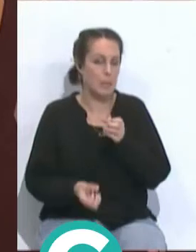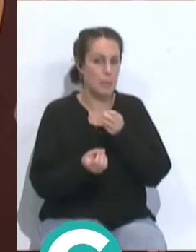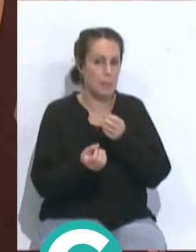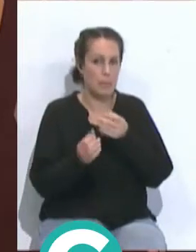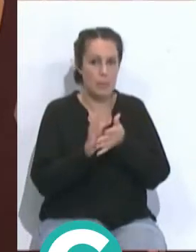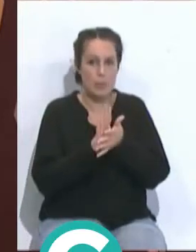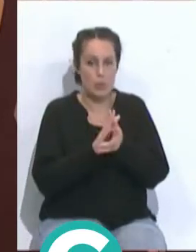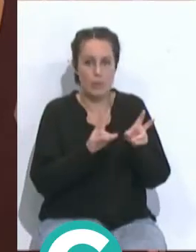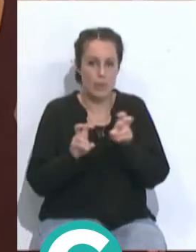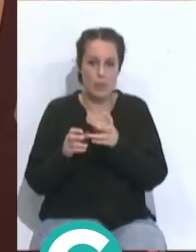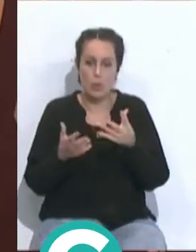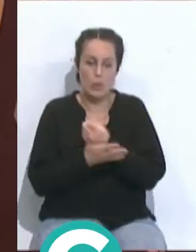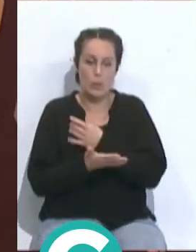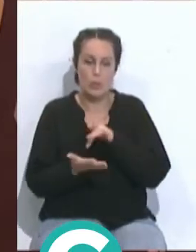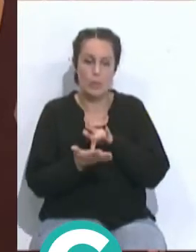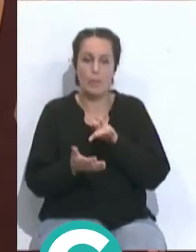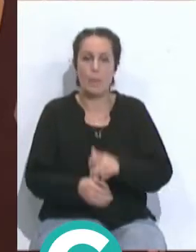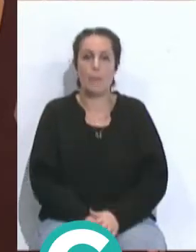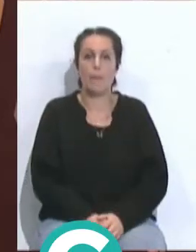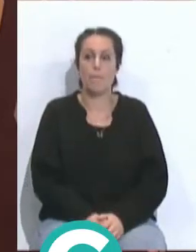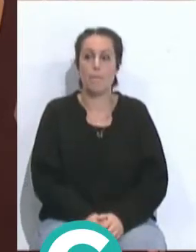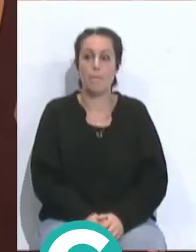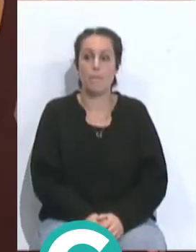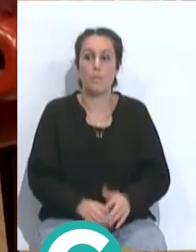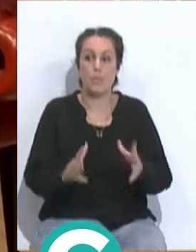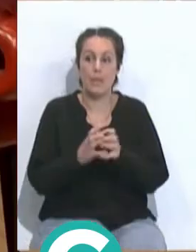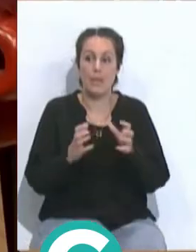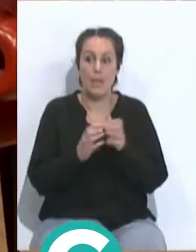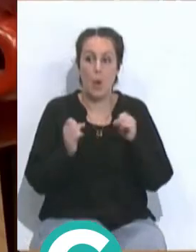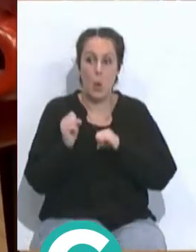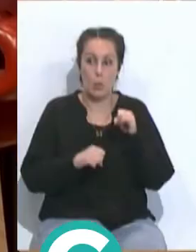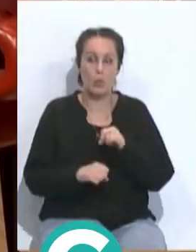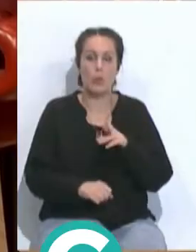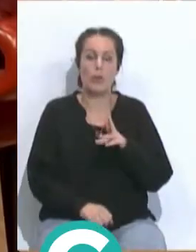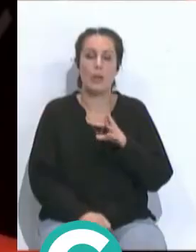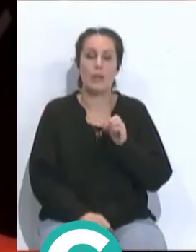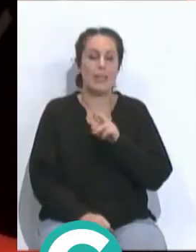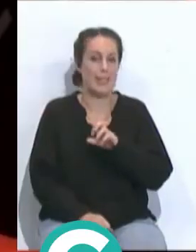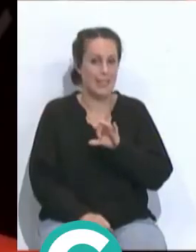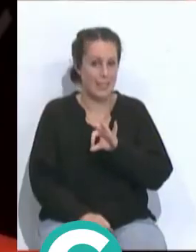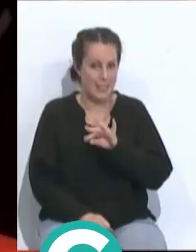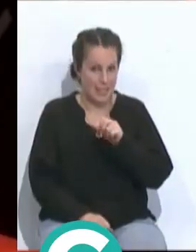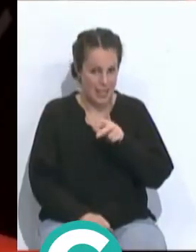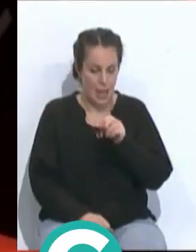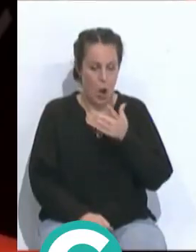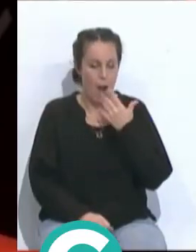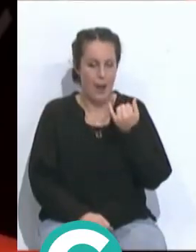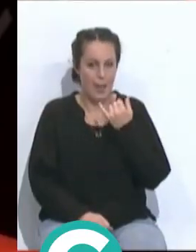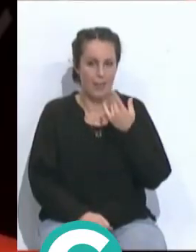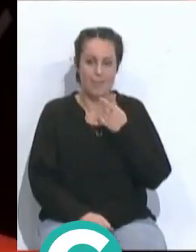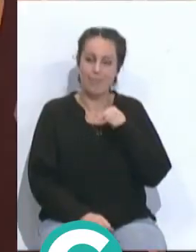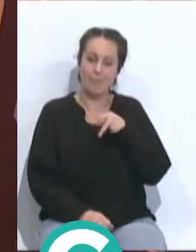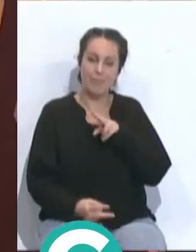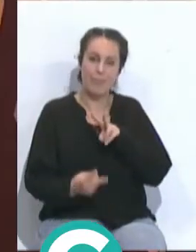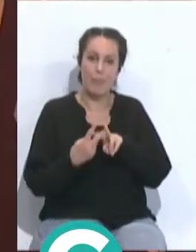de todas las novedades que se produzcan. Ganitas de concurso, Cristina. Yo también. Pues ojalá que nos veamos allí.